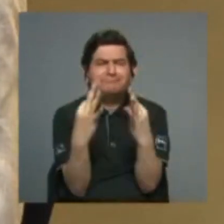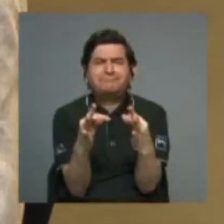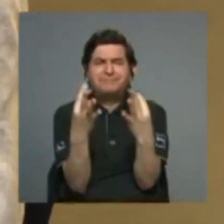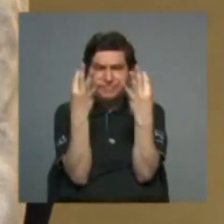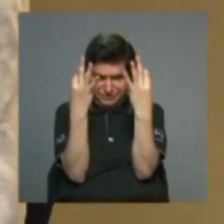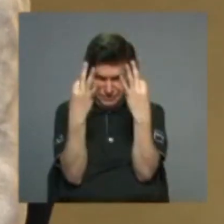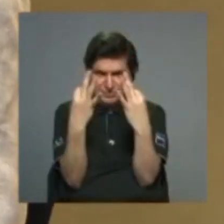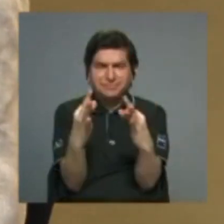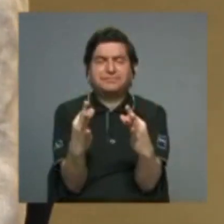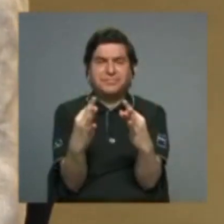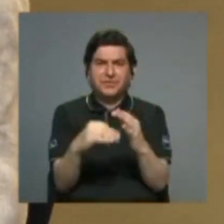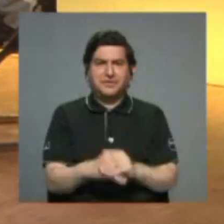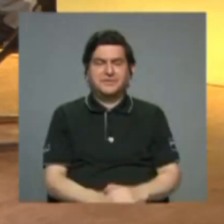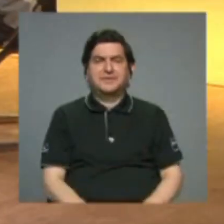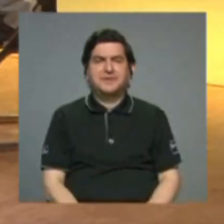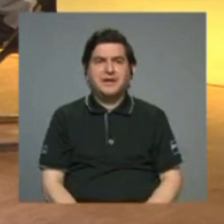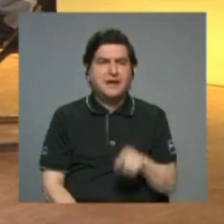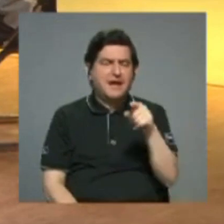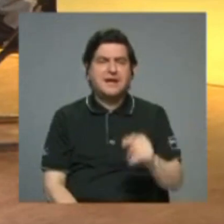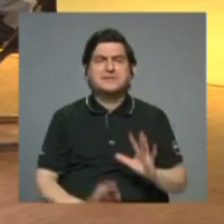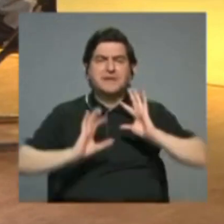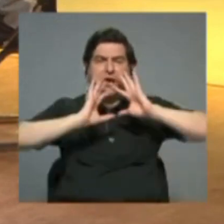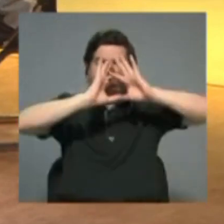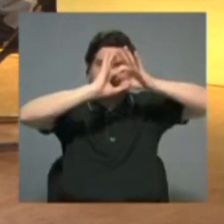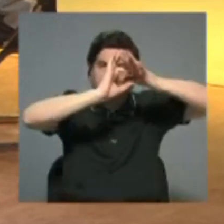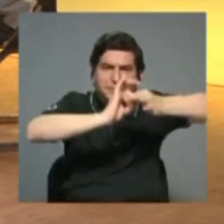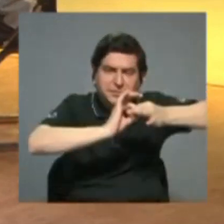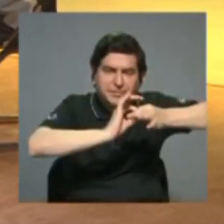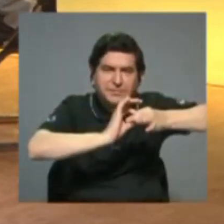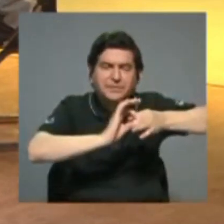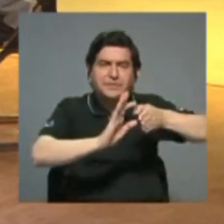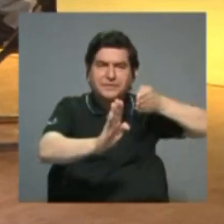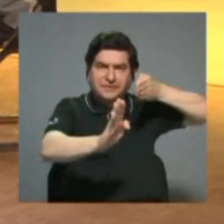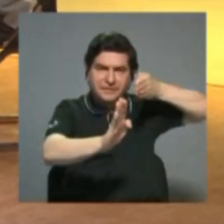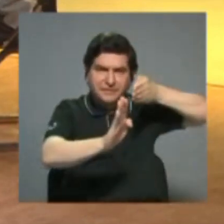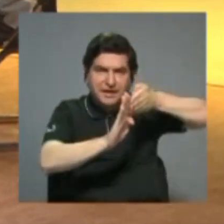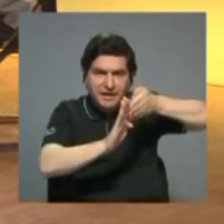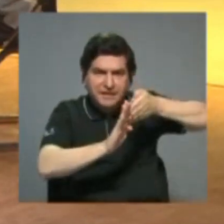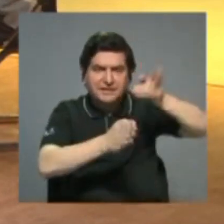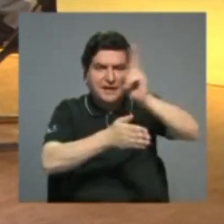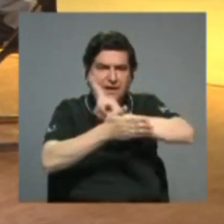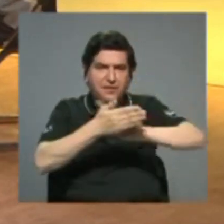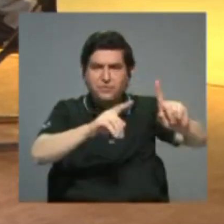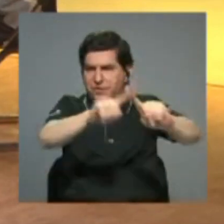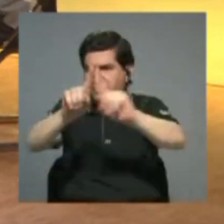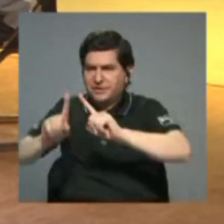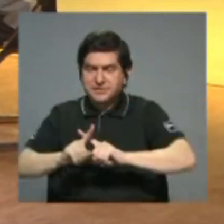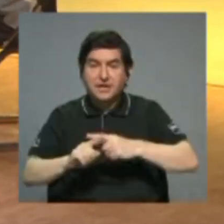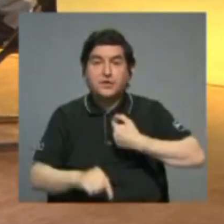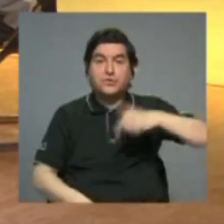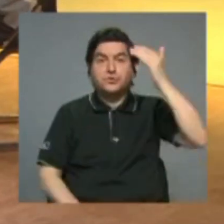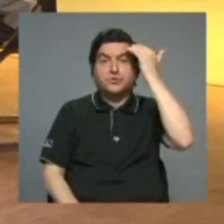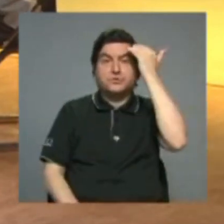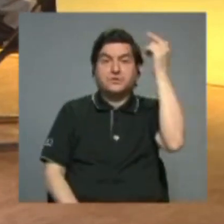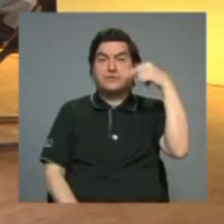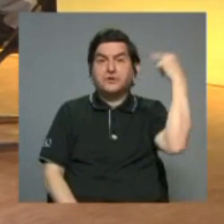en esta vinculación directamente entre universidades. Nosotros sabemos que los